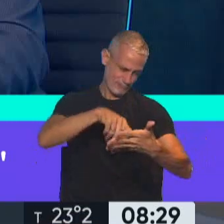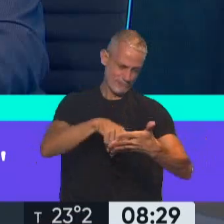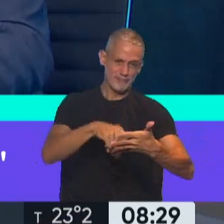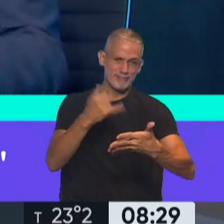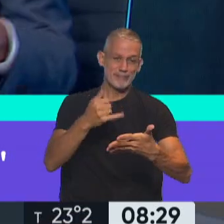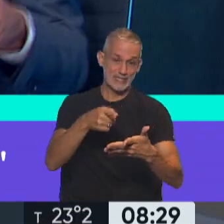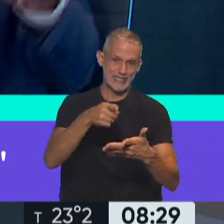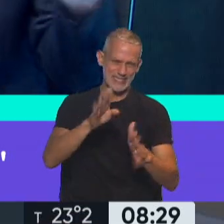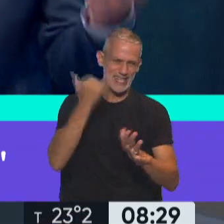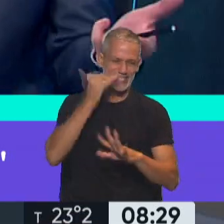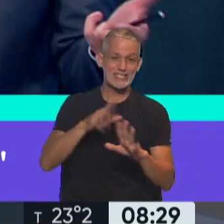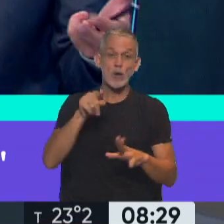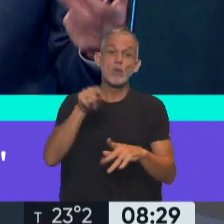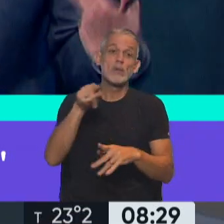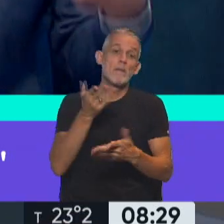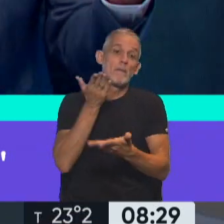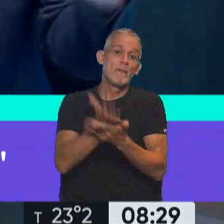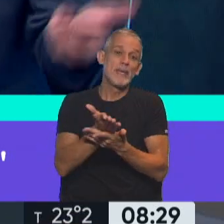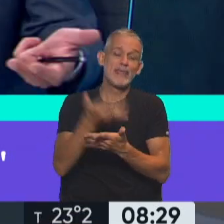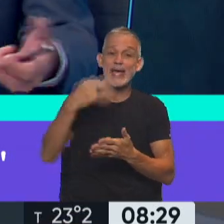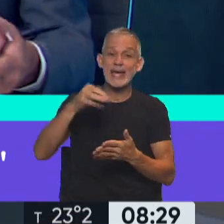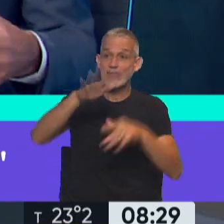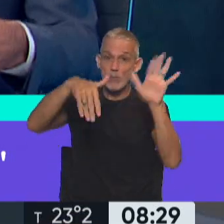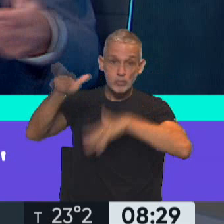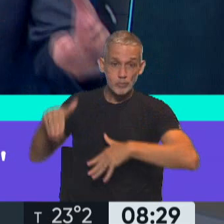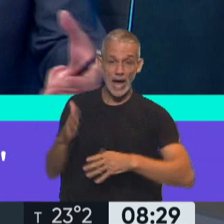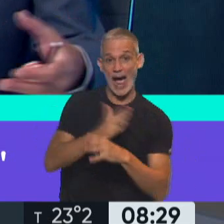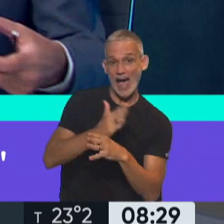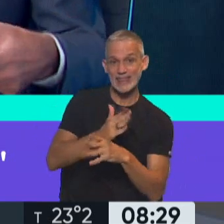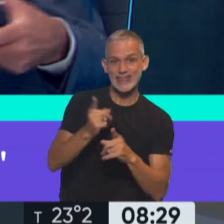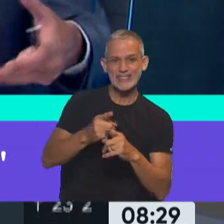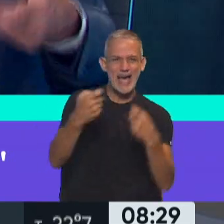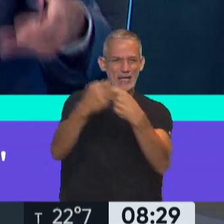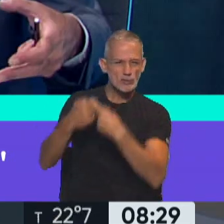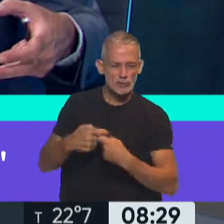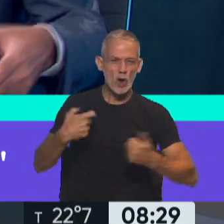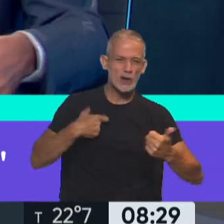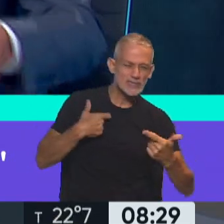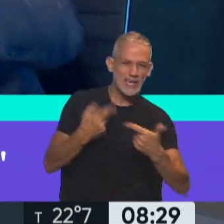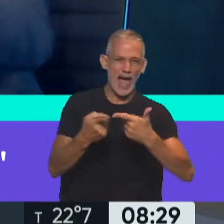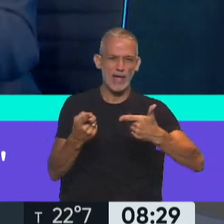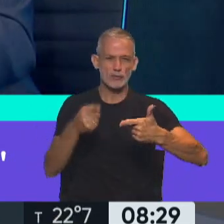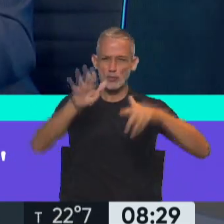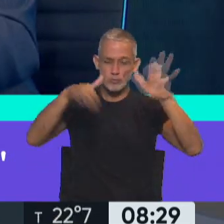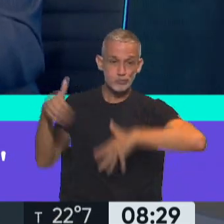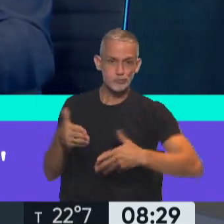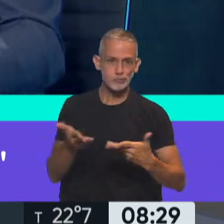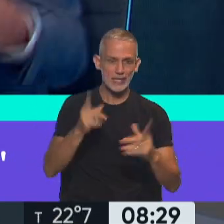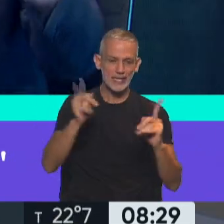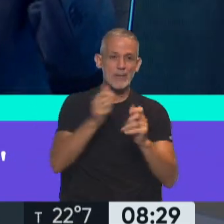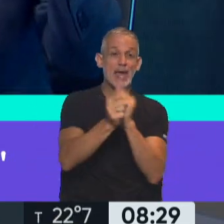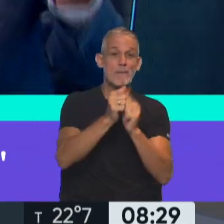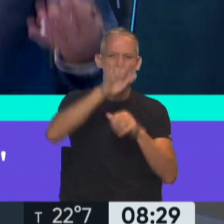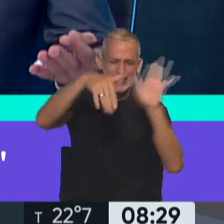el Congreso de la Nación, usted está solicitando que sean convocados antes justamente algunas organizaciones que tienen que ver con lo sindical, pero también tienen que ver con lo